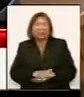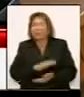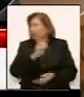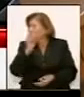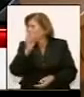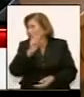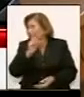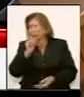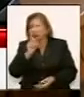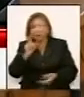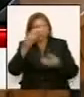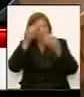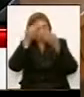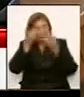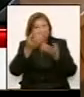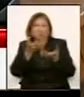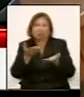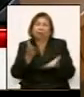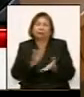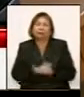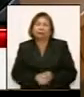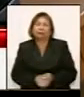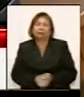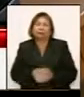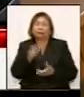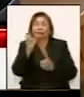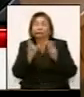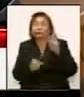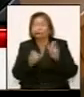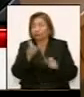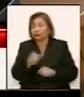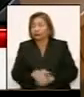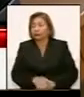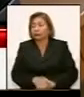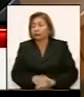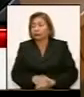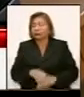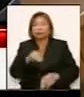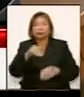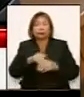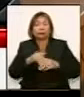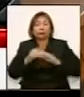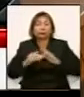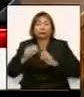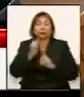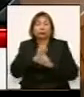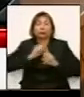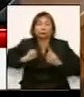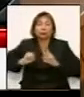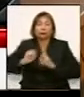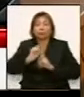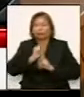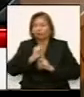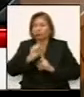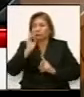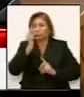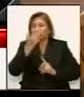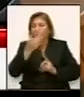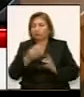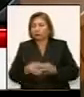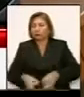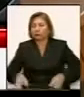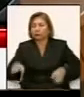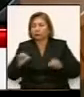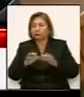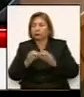cumpliendo cuando te debería de cumplir para la ciudadanía y en el nivel social es que parece importante estar